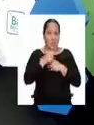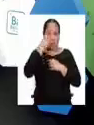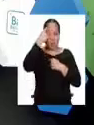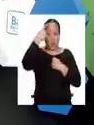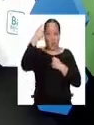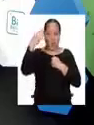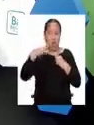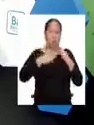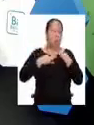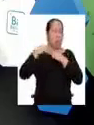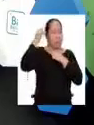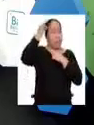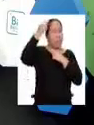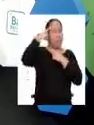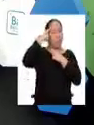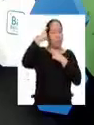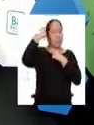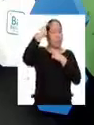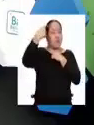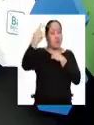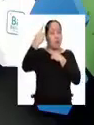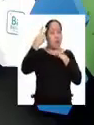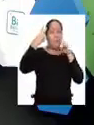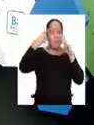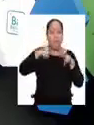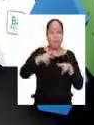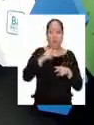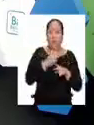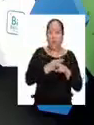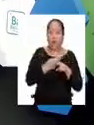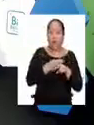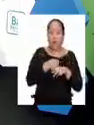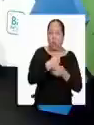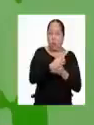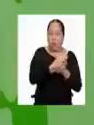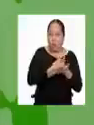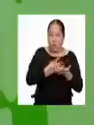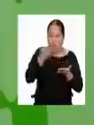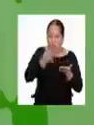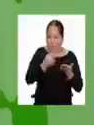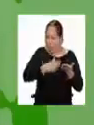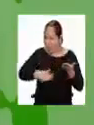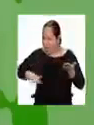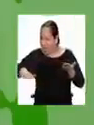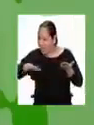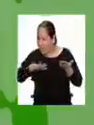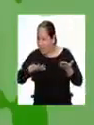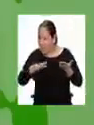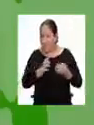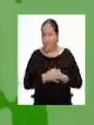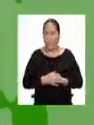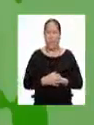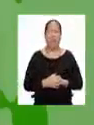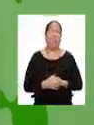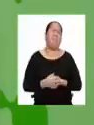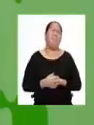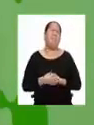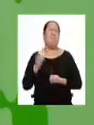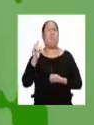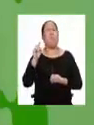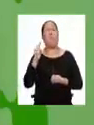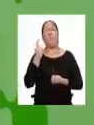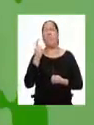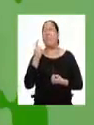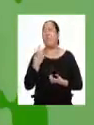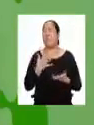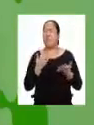podemos observar es solo una pequeña fracción de lo que en verdad existe. Ay, lo único para lo que han servido los juegos de